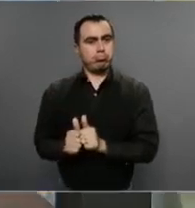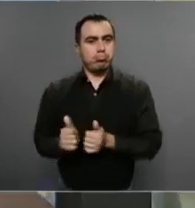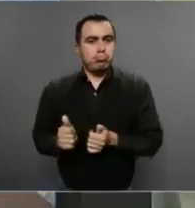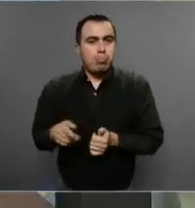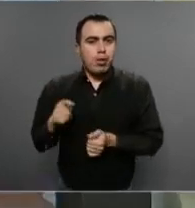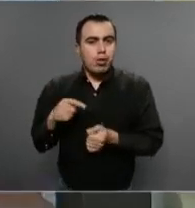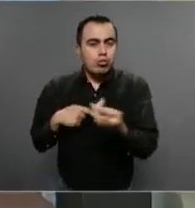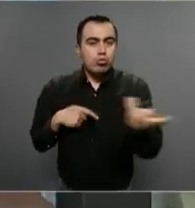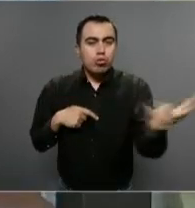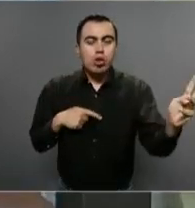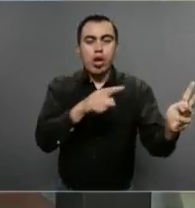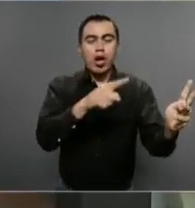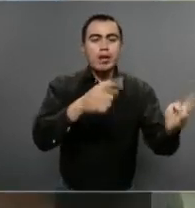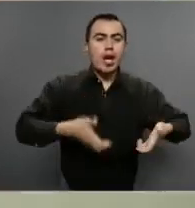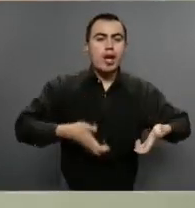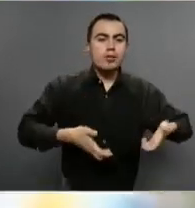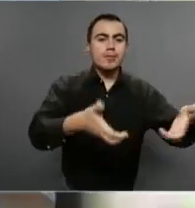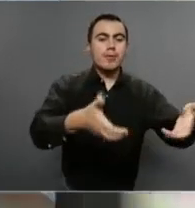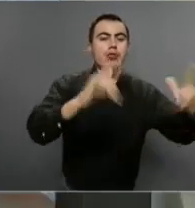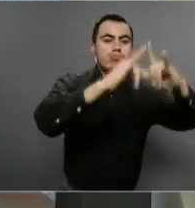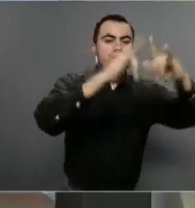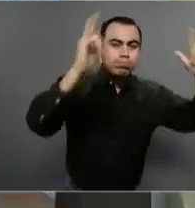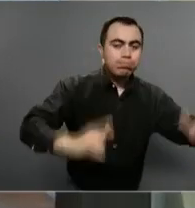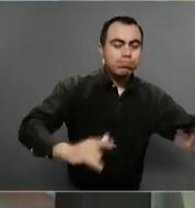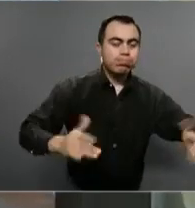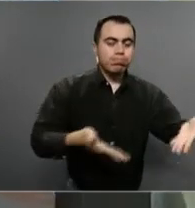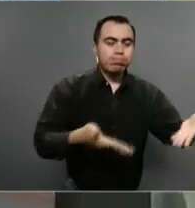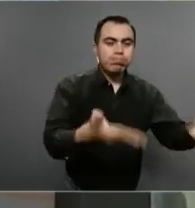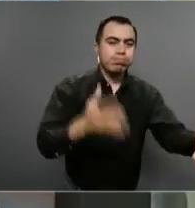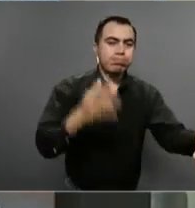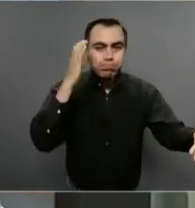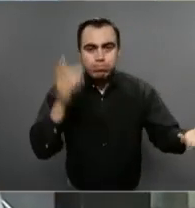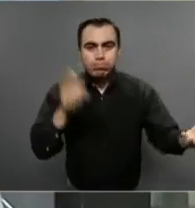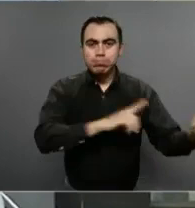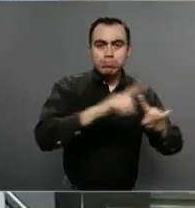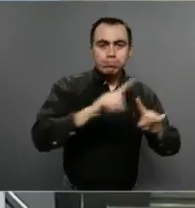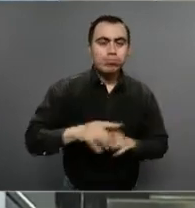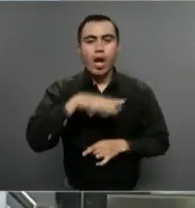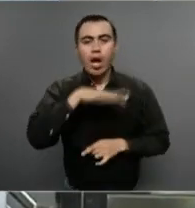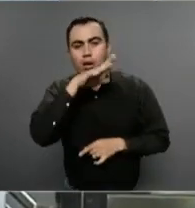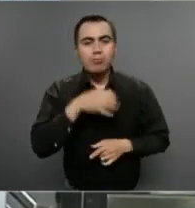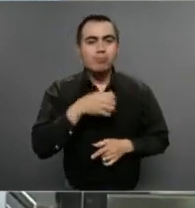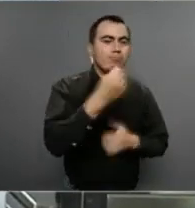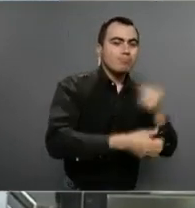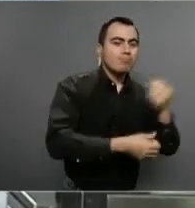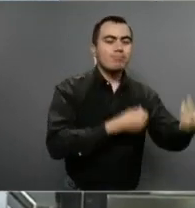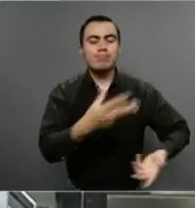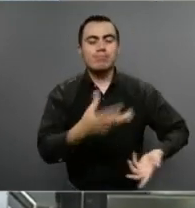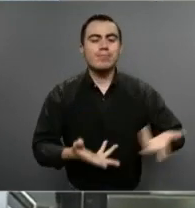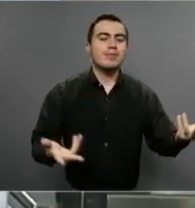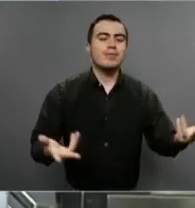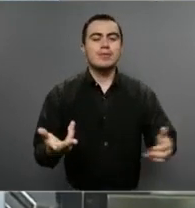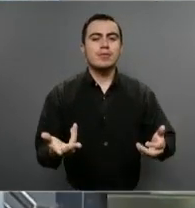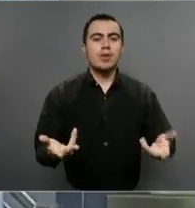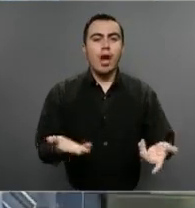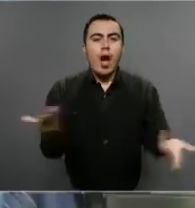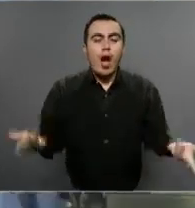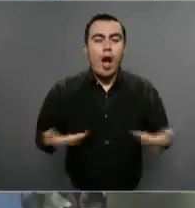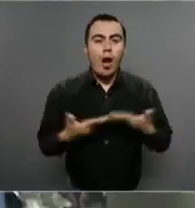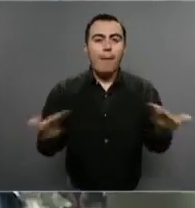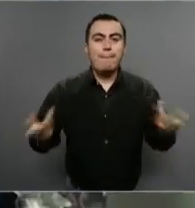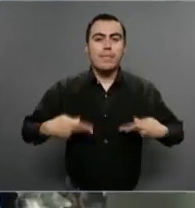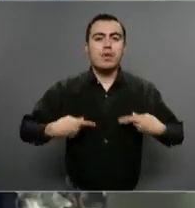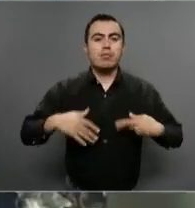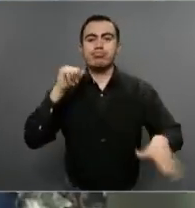limpian puestos, arman puestos, tiran basura, y esa gente ahorita no va a estar, ¿no? Entonces van a tener una carencia de